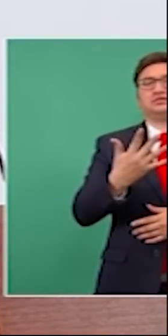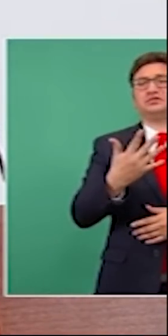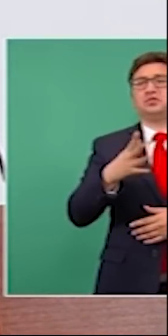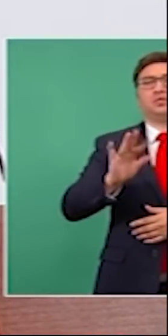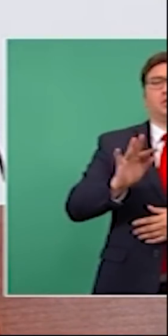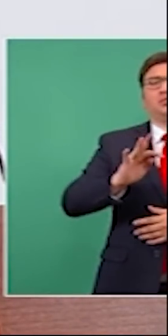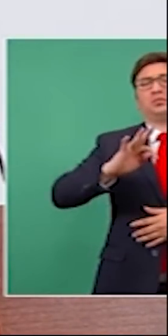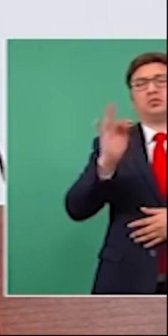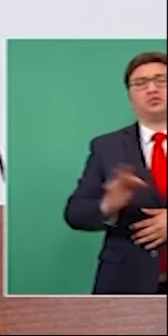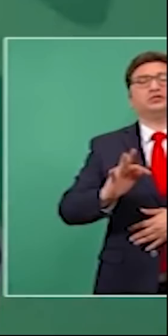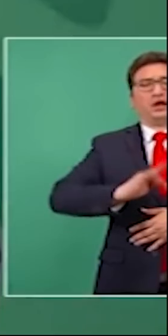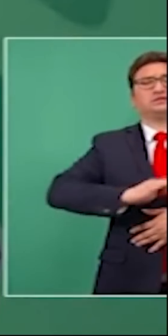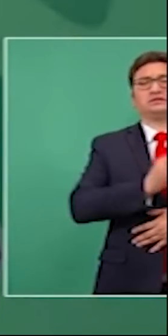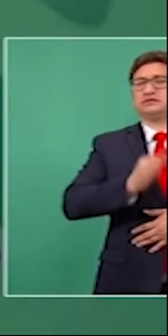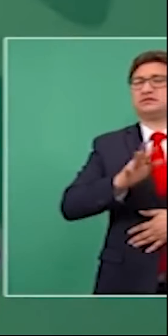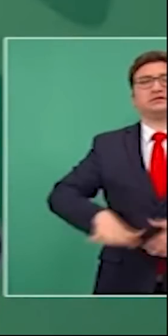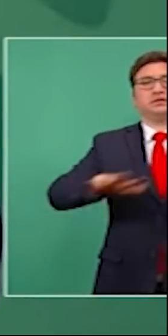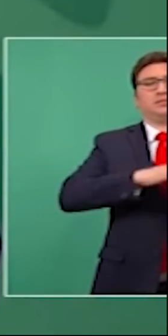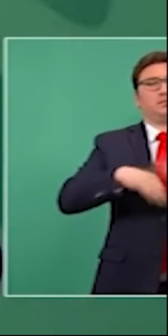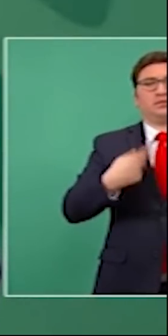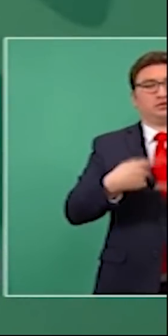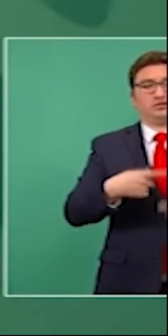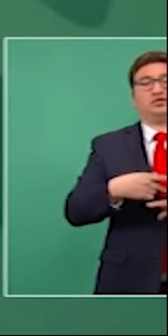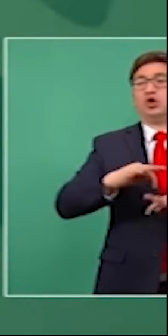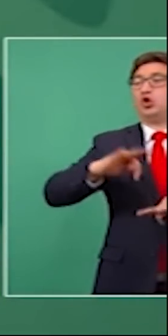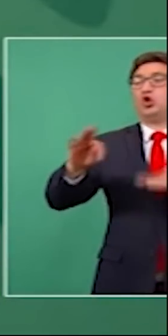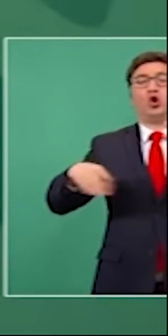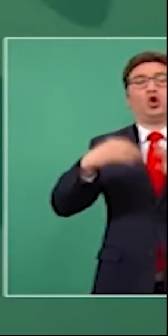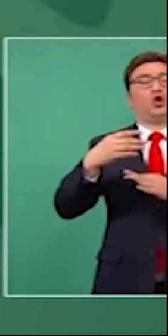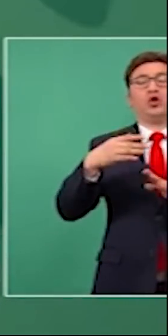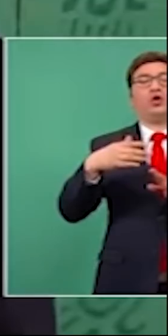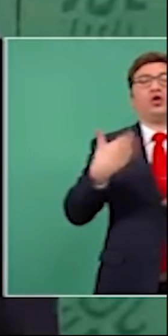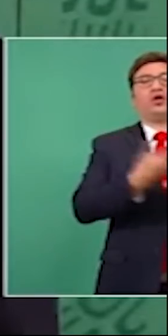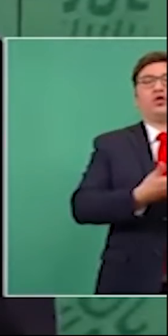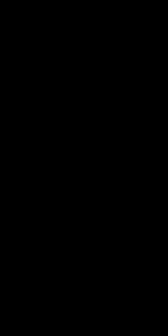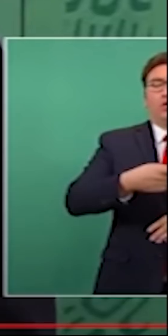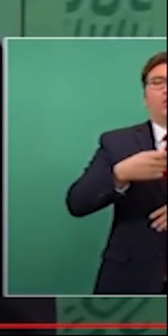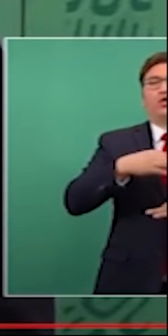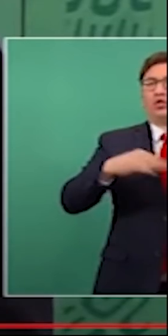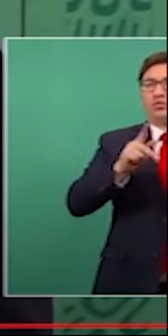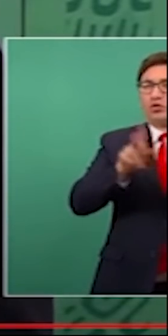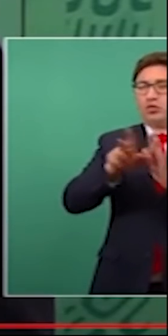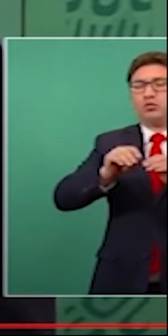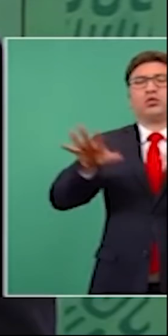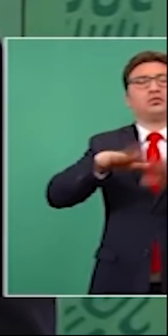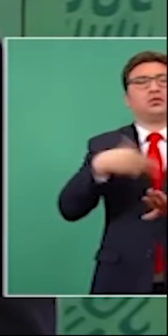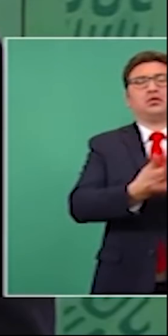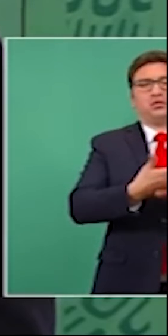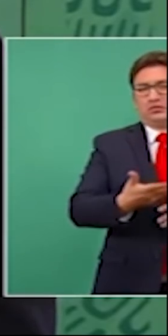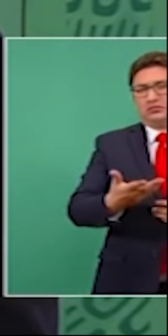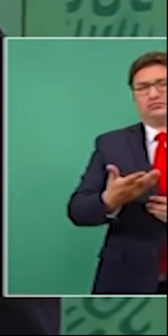35-40% de aceptación, ¿sí? Todos los potentados en contra, los medios de comunicación en contra.